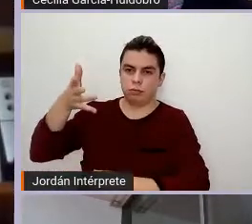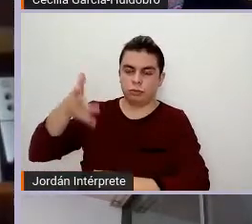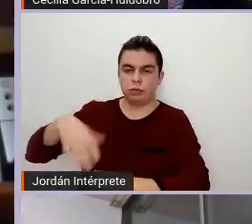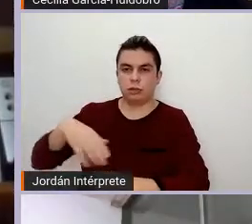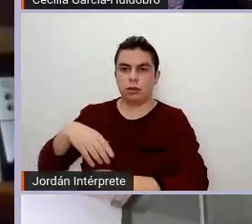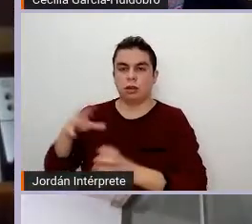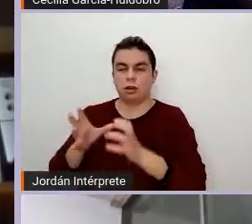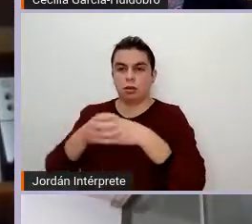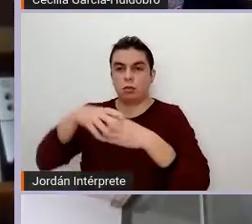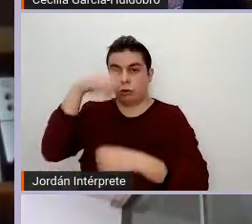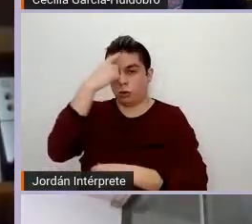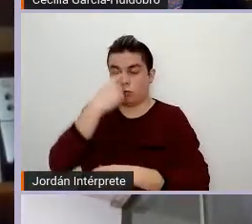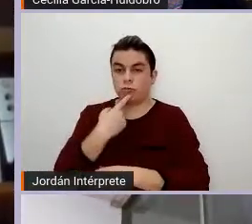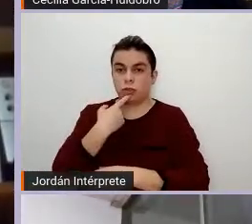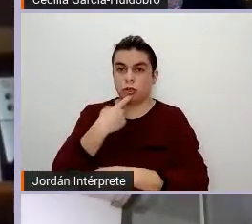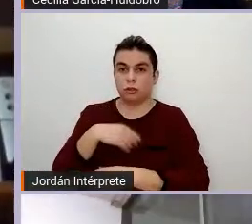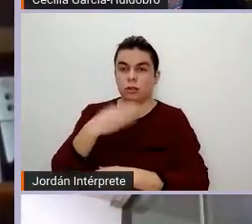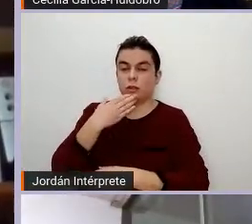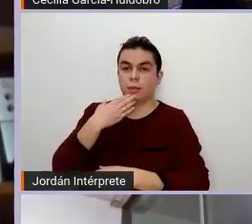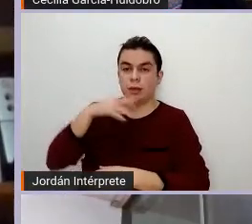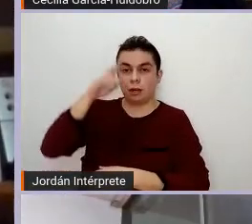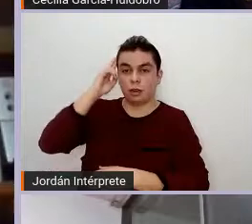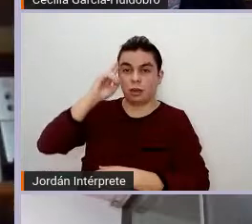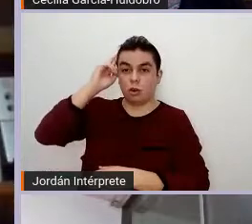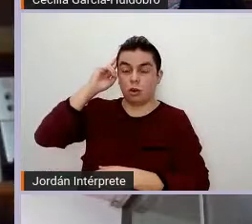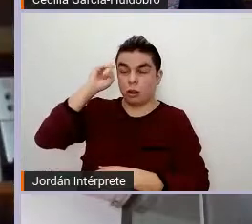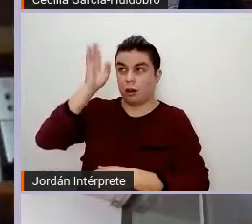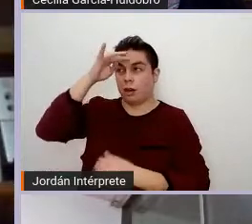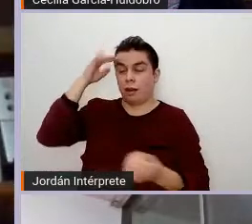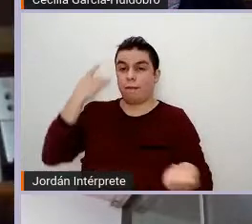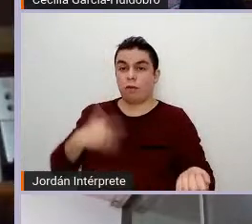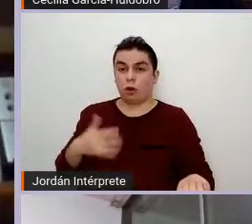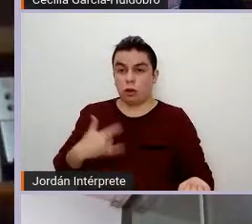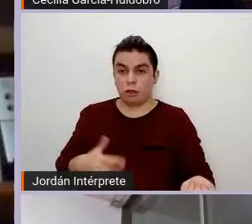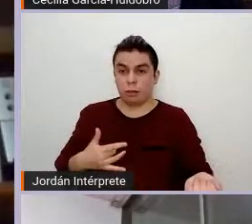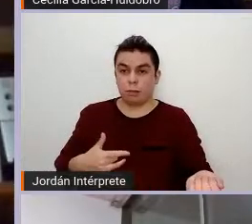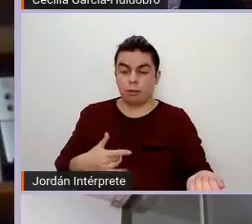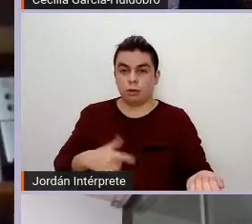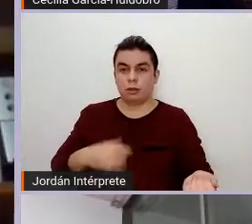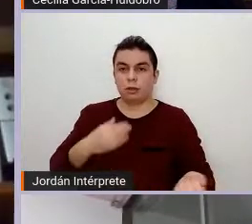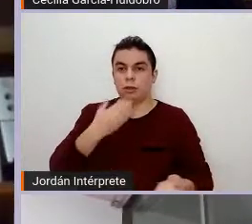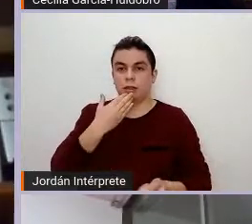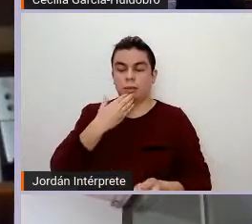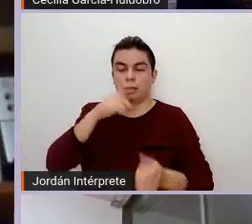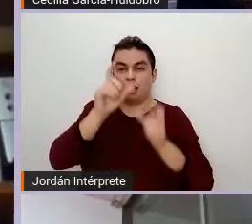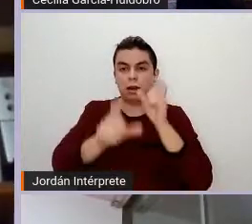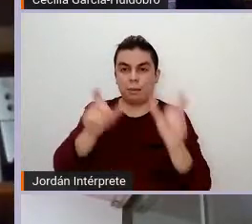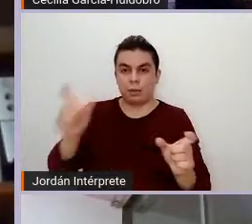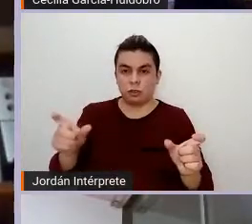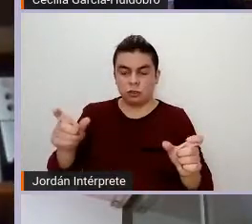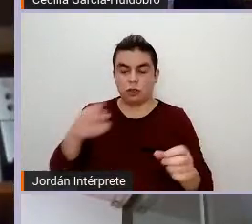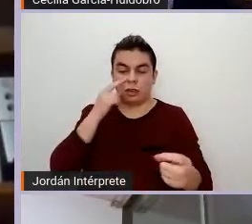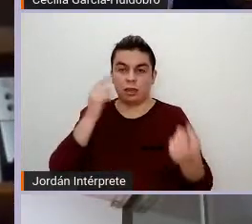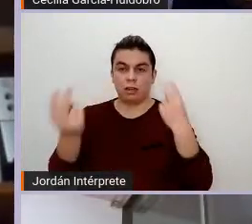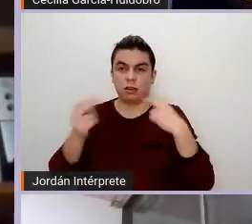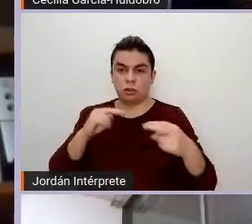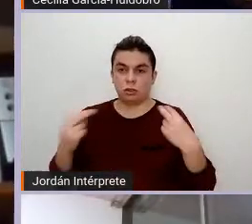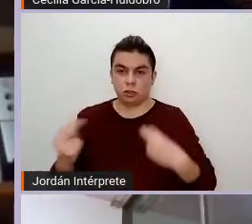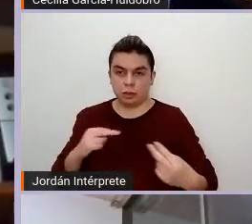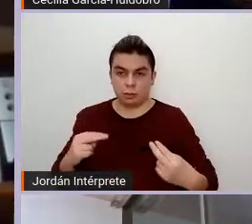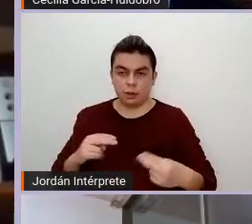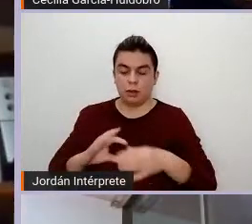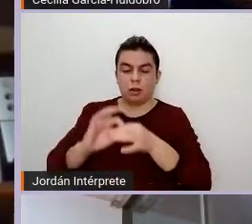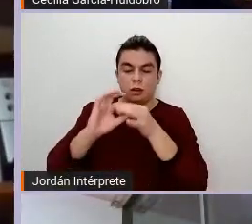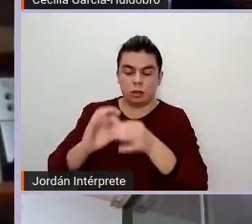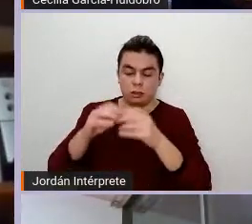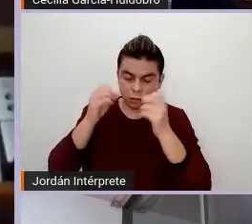todo, recordando a Violeta, a la gente, a los que también por su presencia hacen posible esta